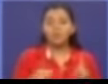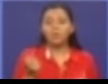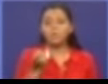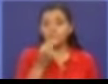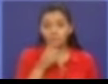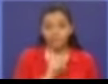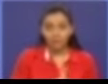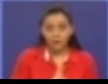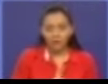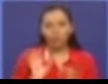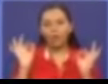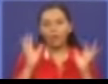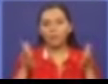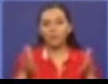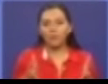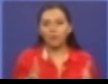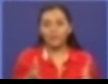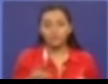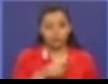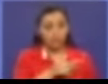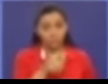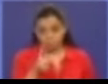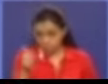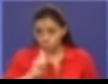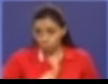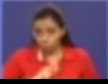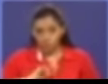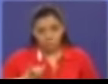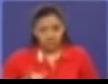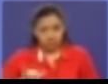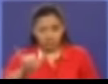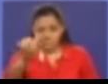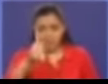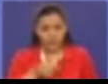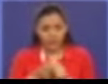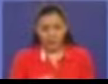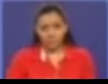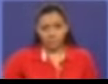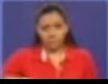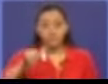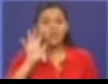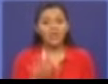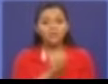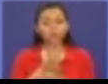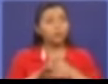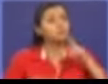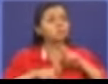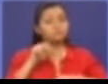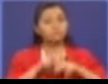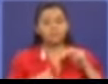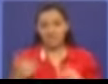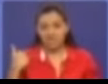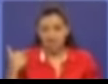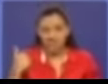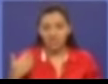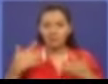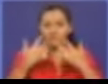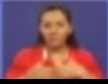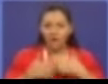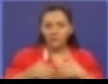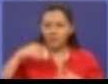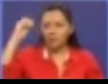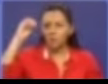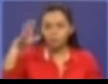o maestro ha dejado de cobrar su sueldo. Ninguna escuela del milenio, hidroeléctrica,